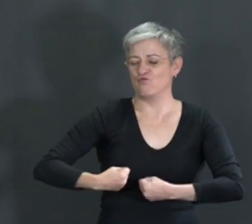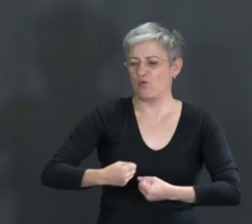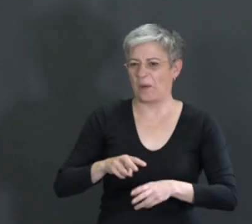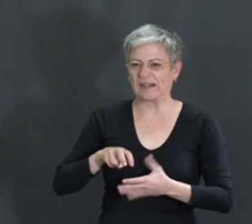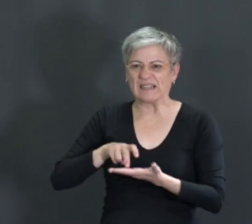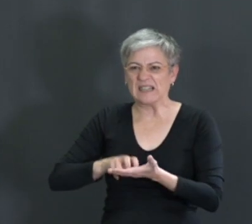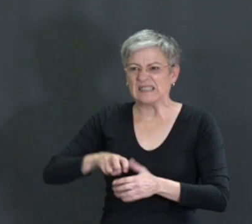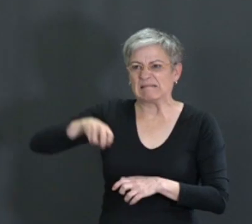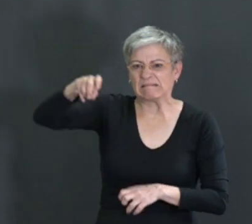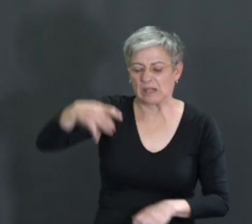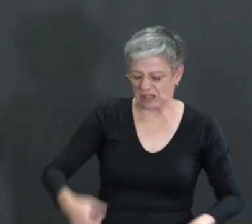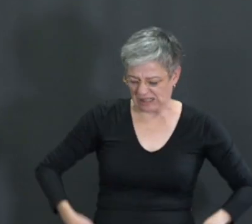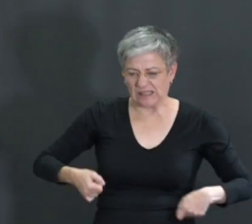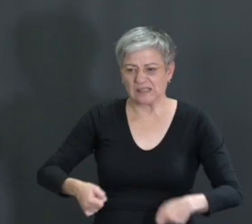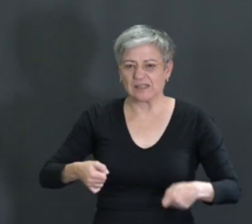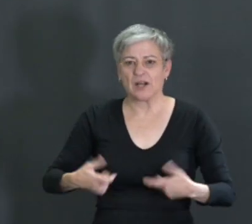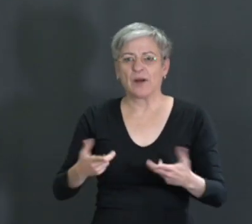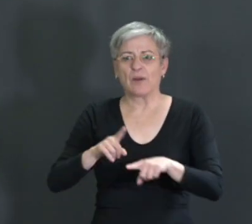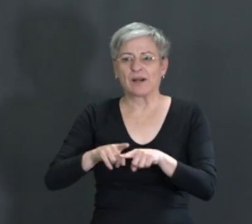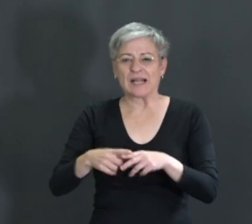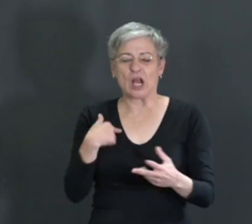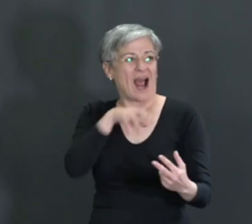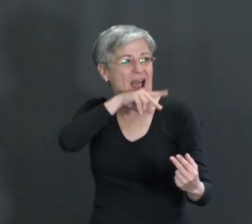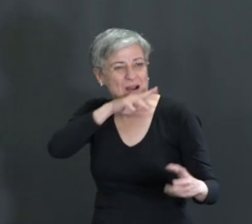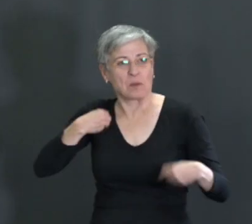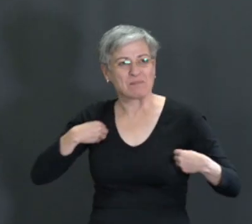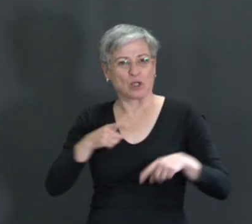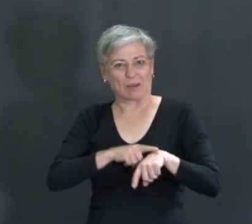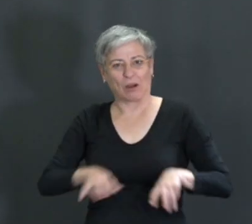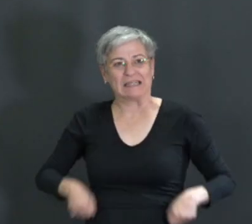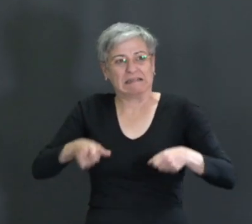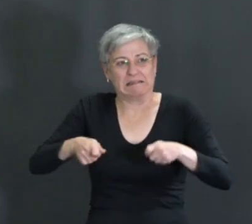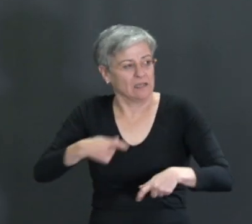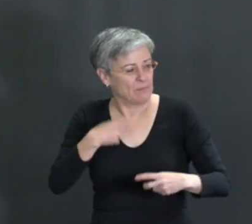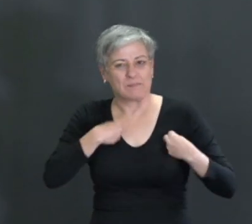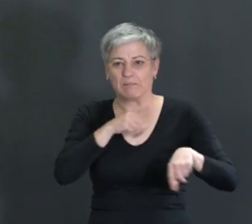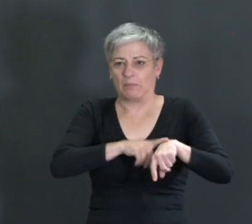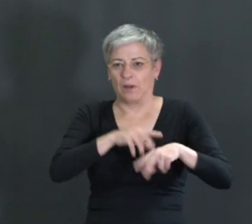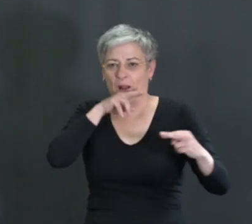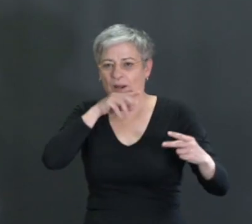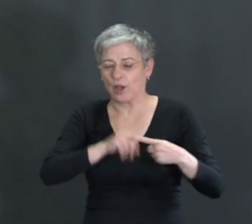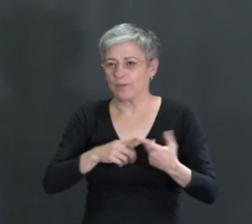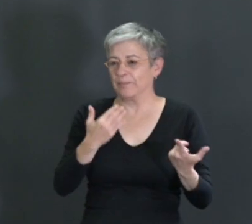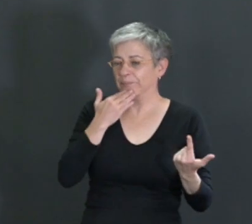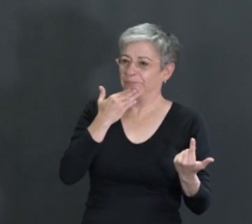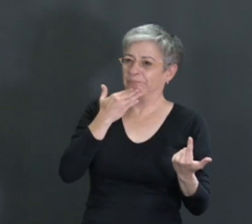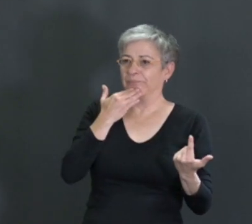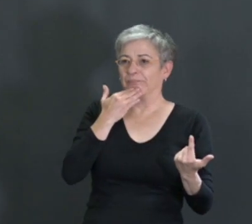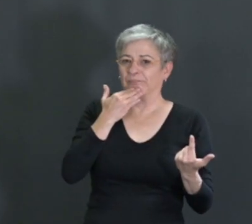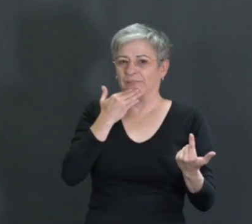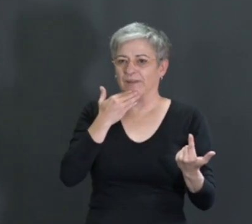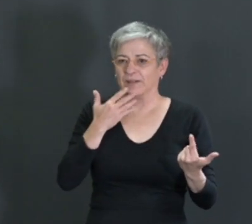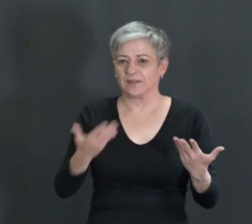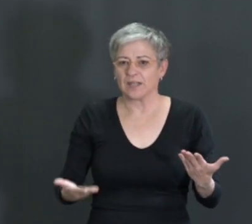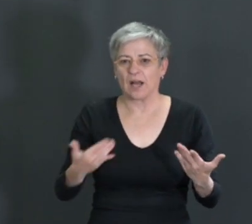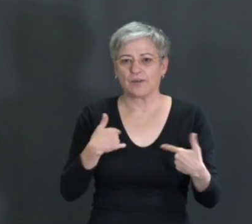las escaleras con las sillas de ruedas manuales y no paraban de hablar. O sea, como que no daban ese valor